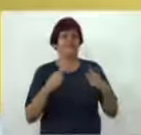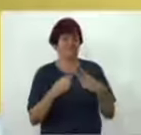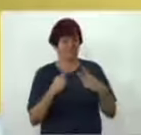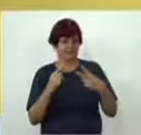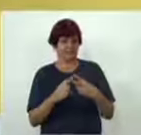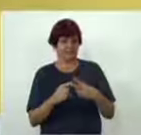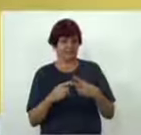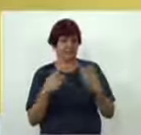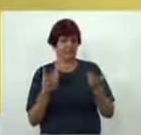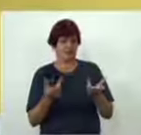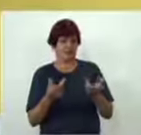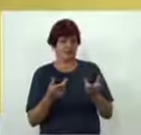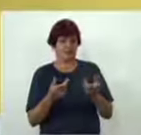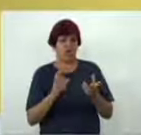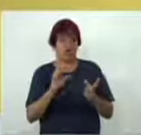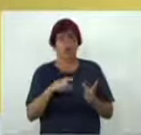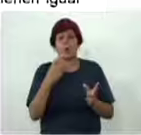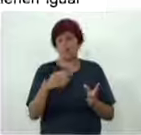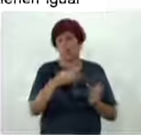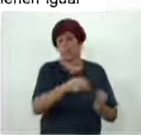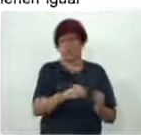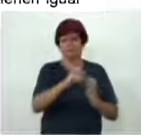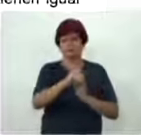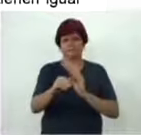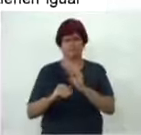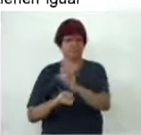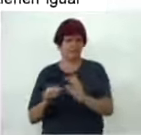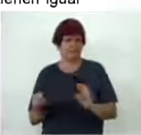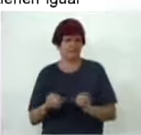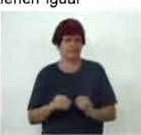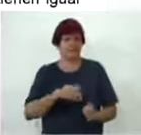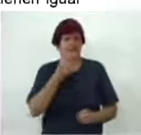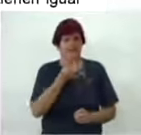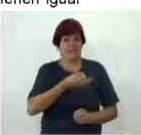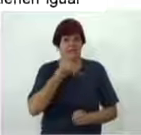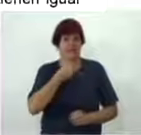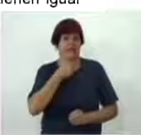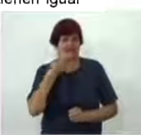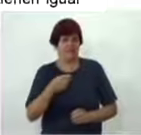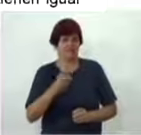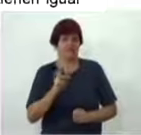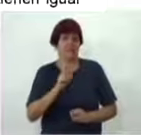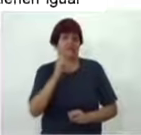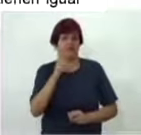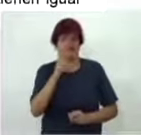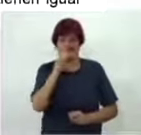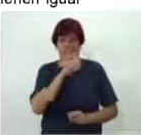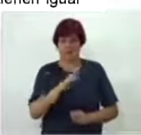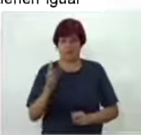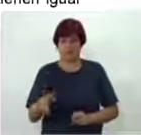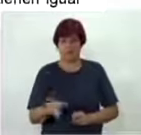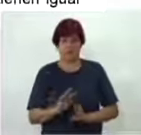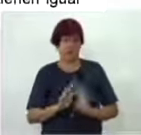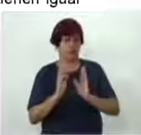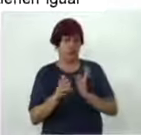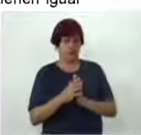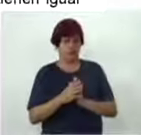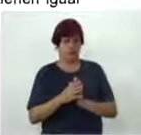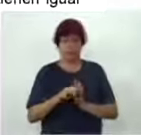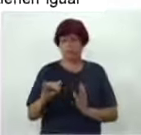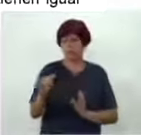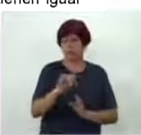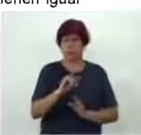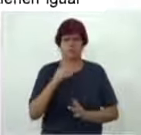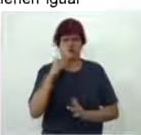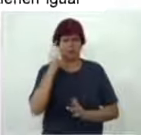El segundo paso es criterio para la descomposición. Aquí ustedes tienen que fundamentar, por ejemplo, que al niño se le da la orientación precisa de la relación de igualdad de